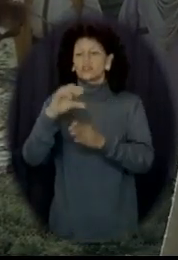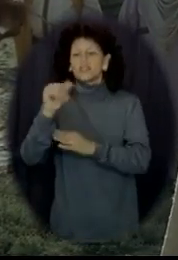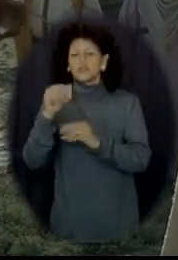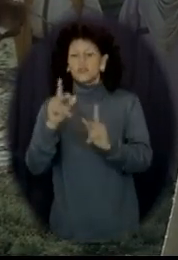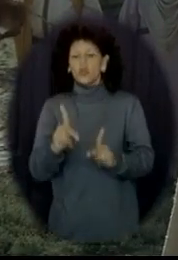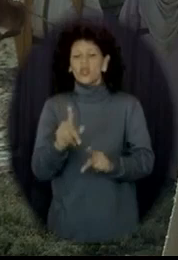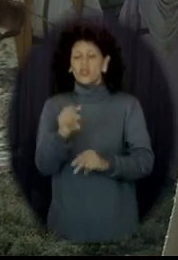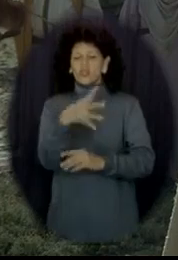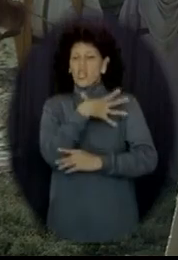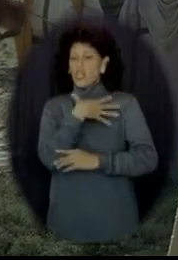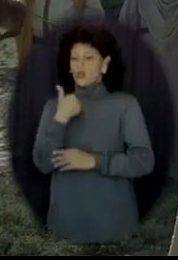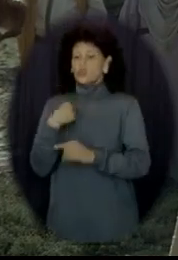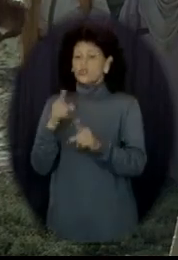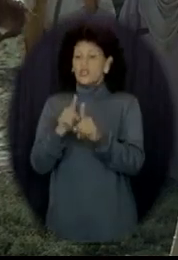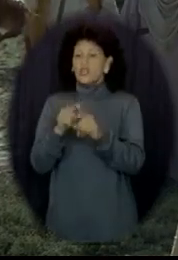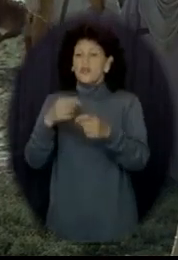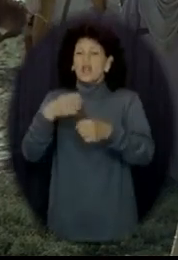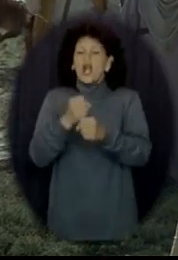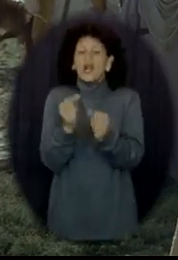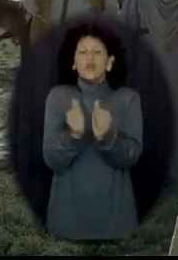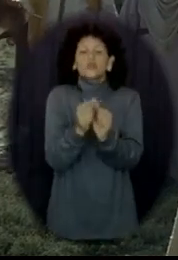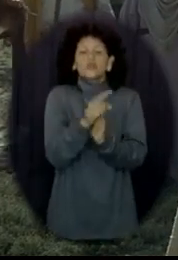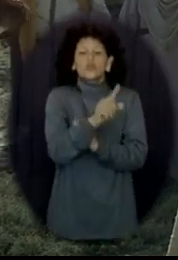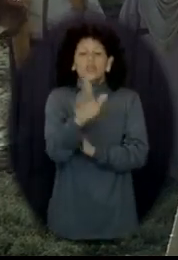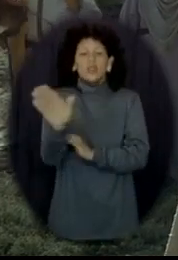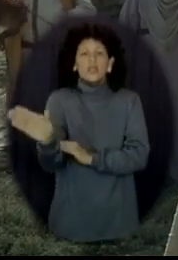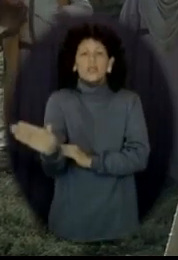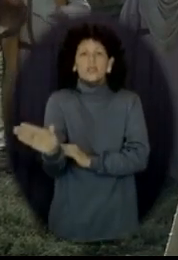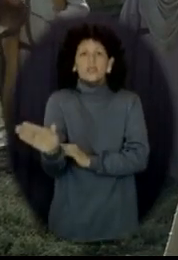Hagan con los demás lo que quieren que los demás hagan con ustedes.